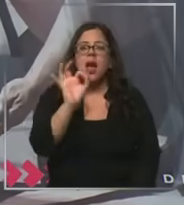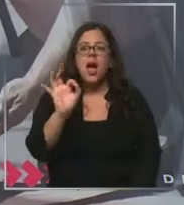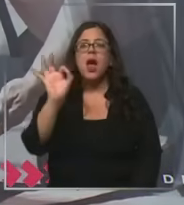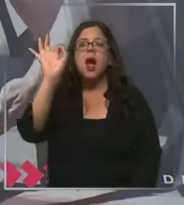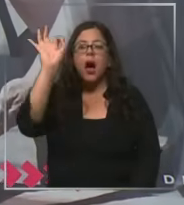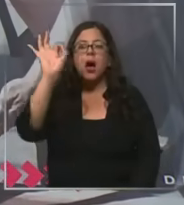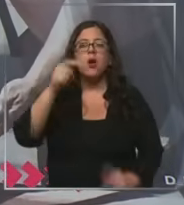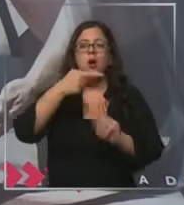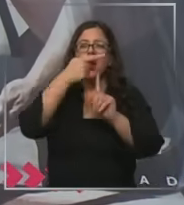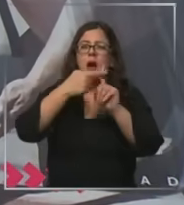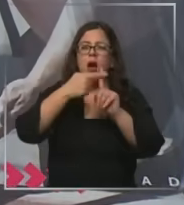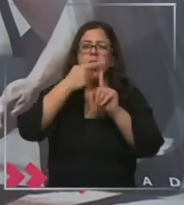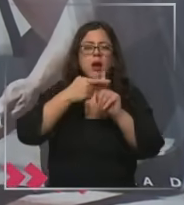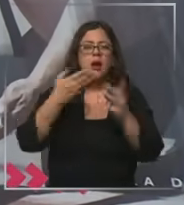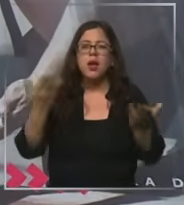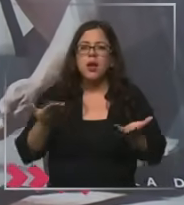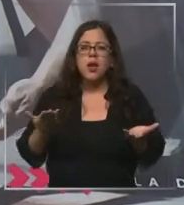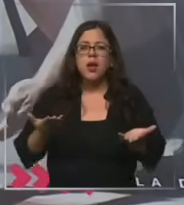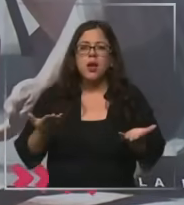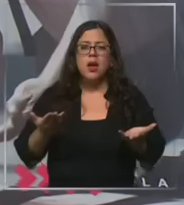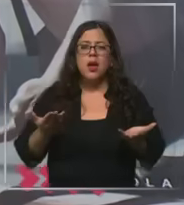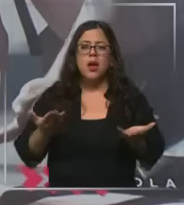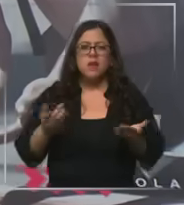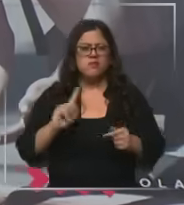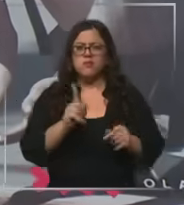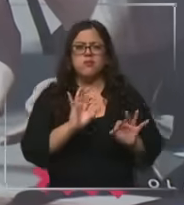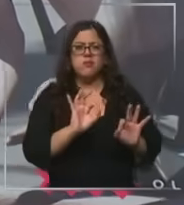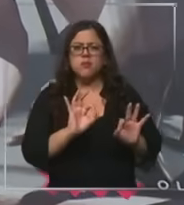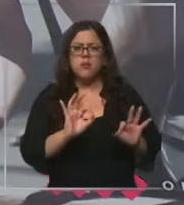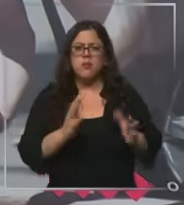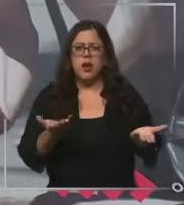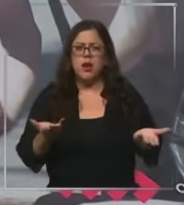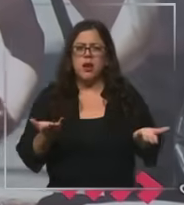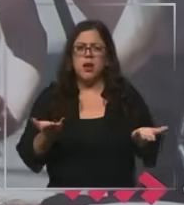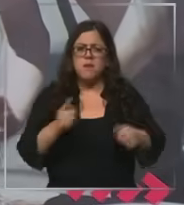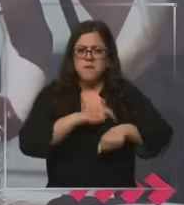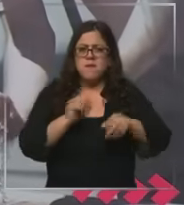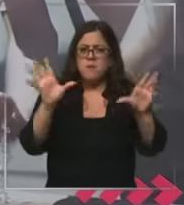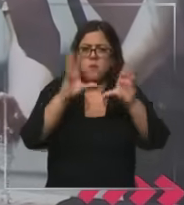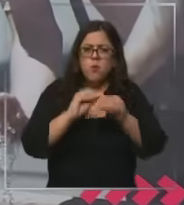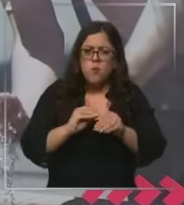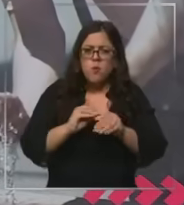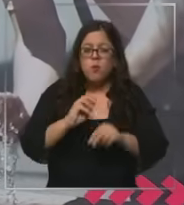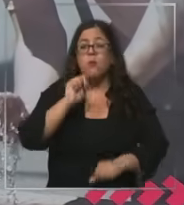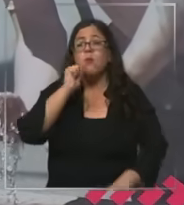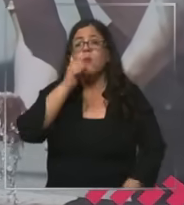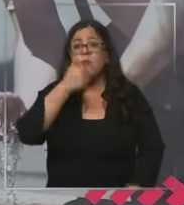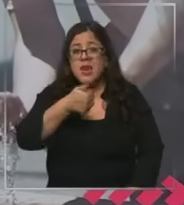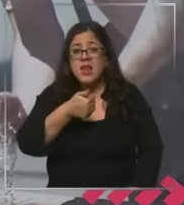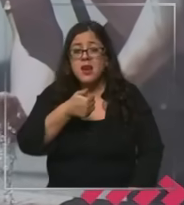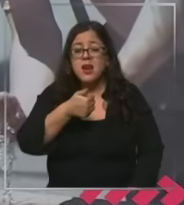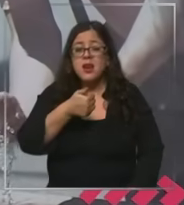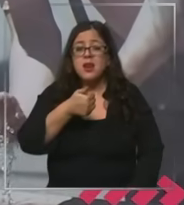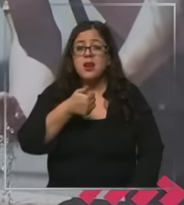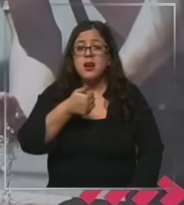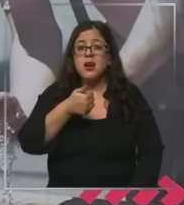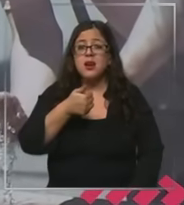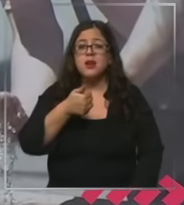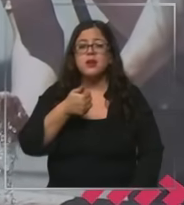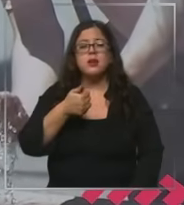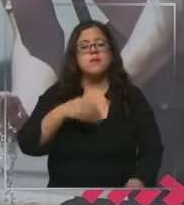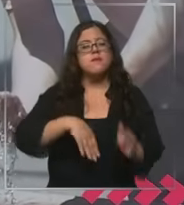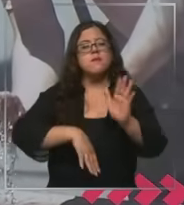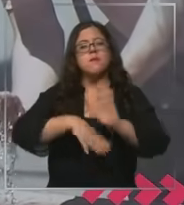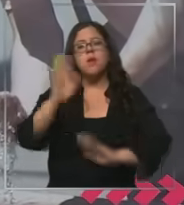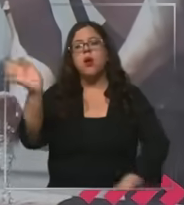grados, una temperatura completamente inusual para horario nocturno. Y mañana enfrentaríamos el día